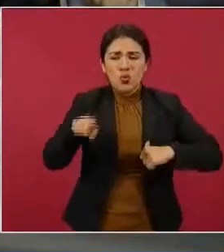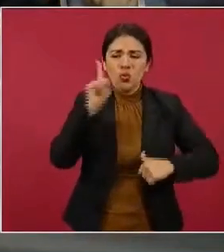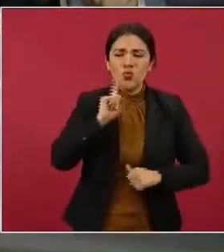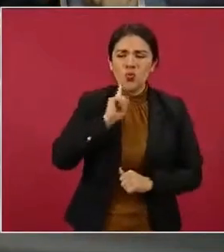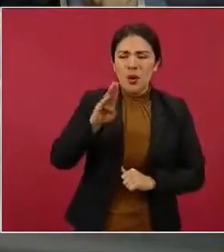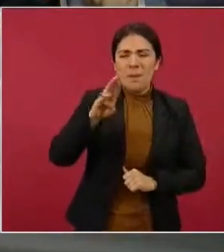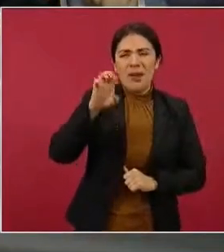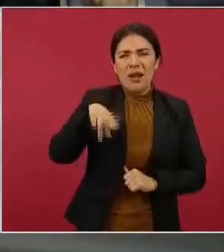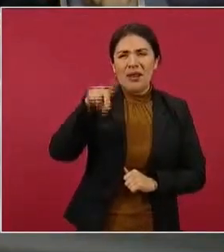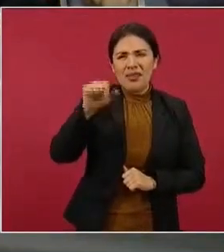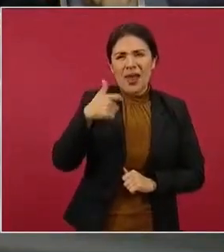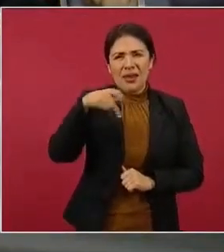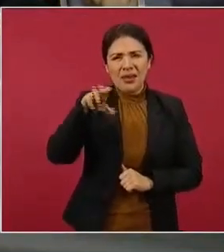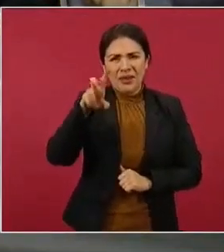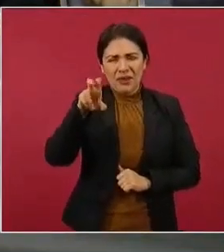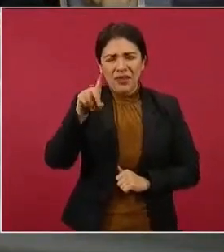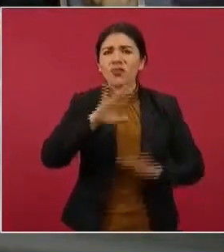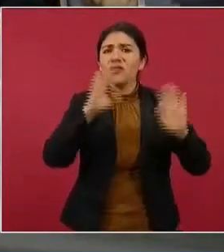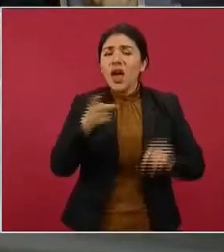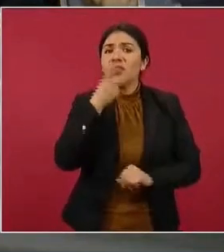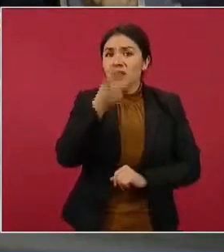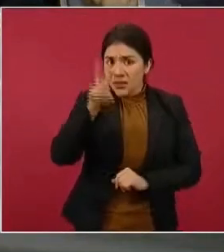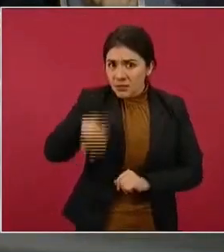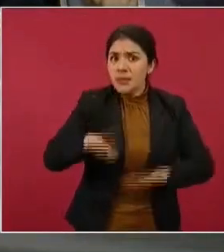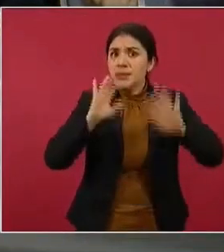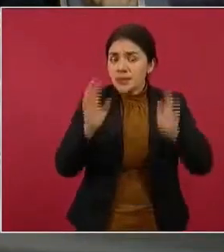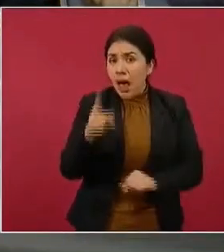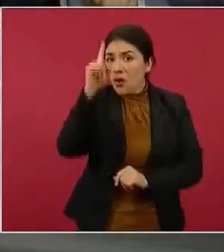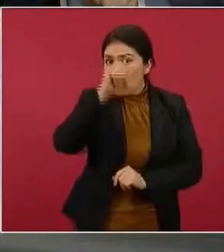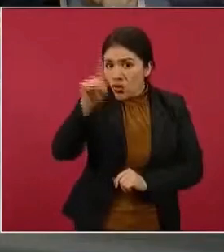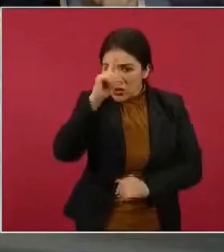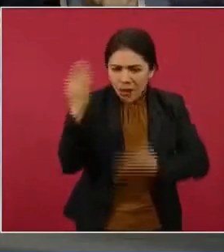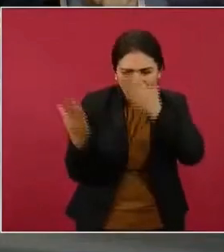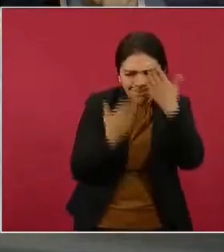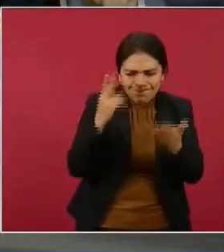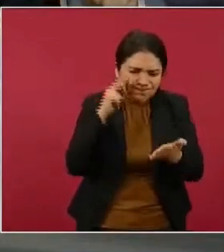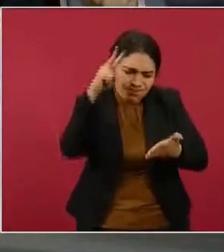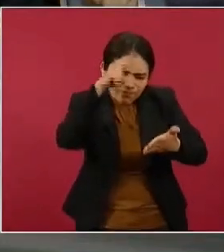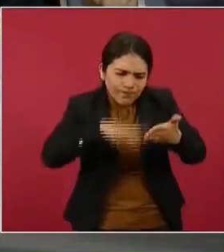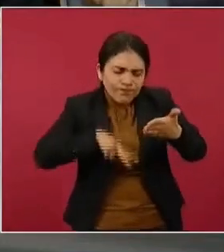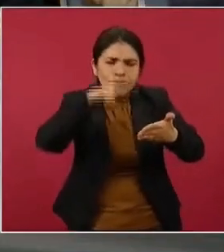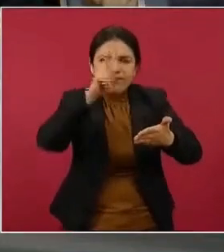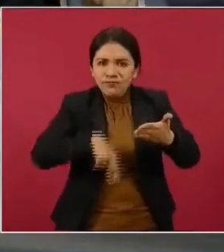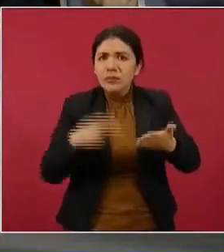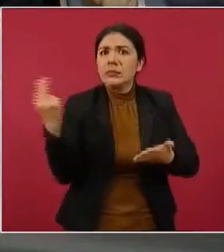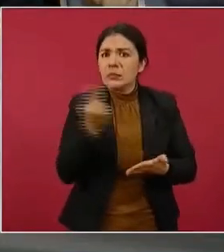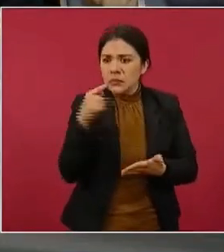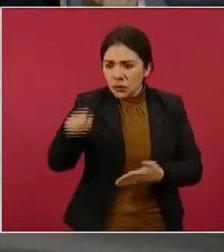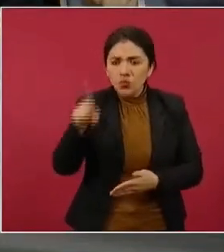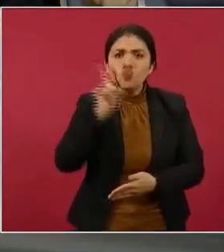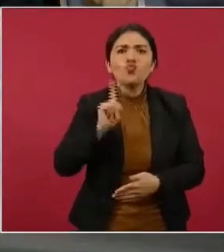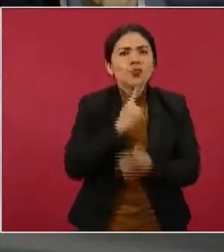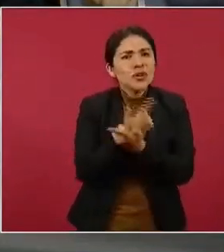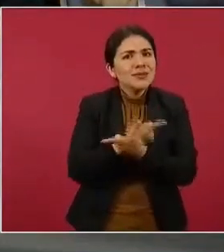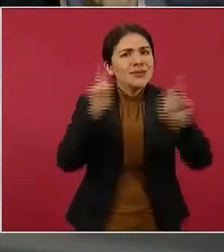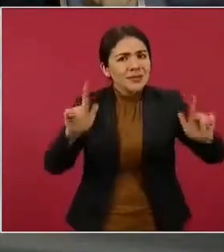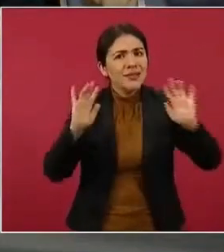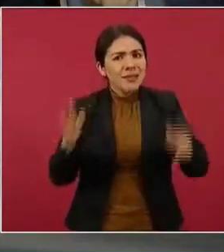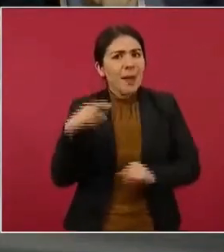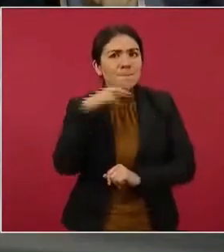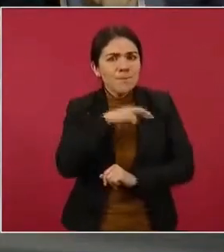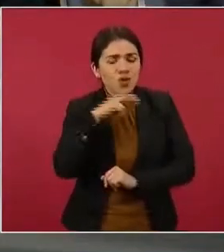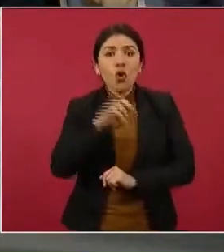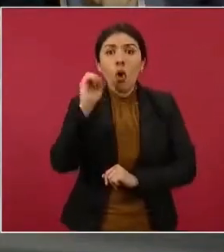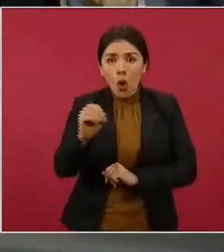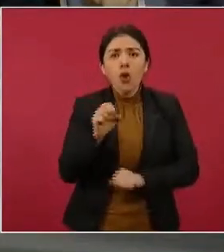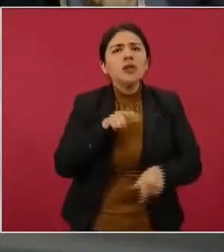Quevedo, ya ha señalado, que ha recomendado, ya ha estudiado el caso, donde dice pues que sea liberada o que siga el proceso